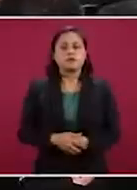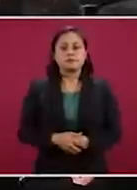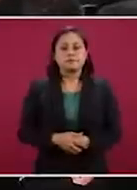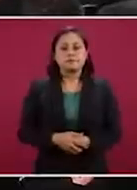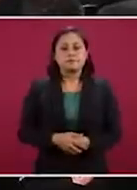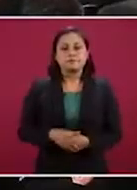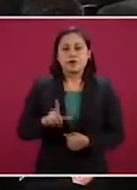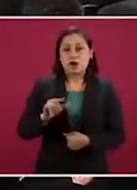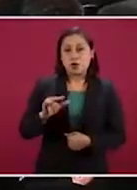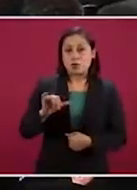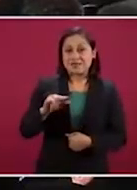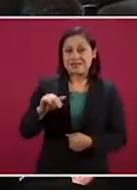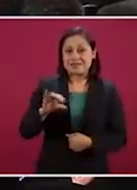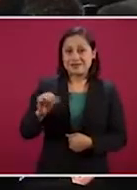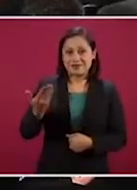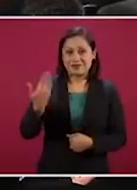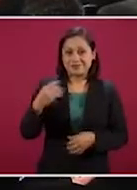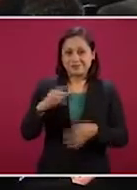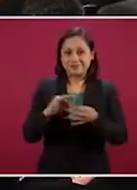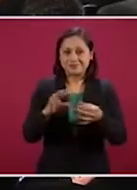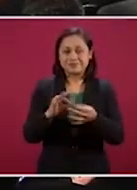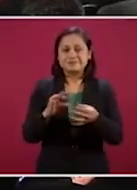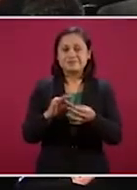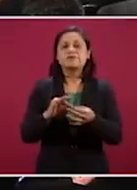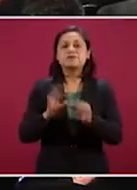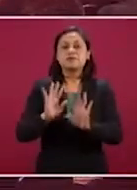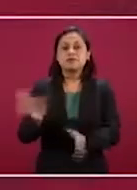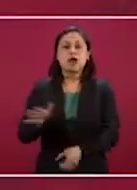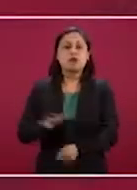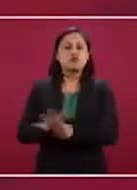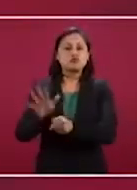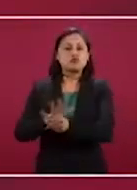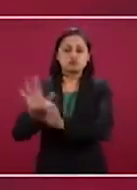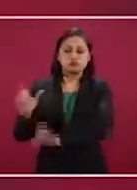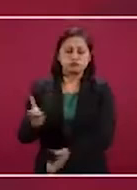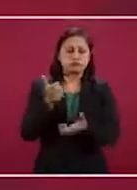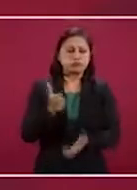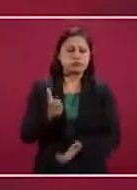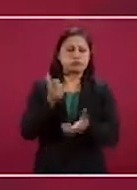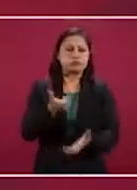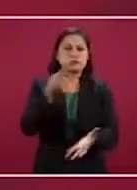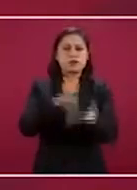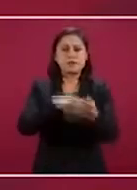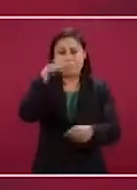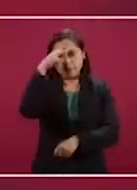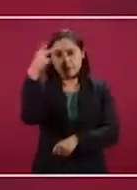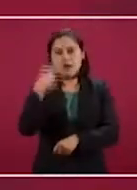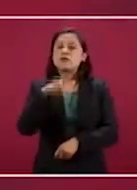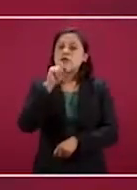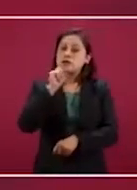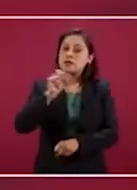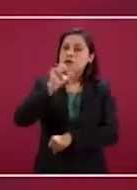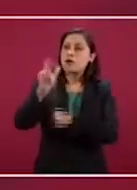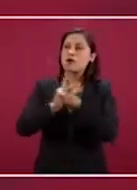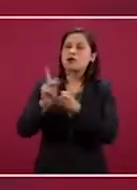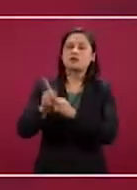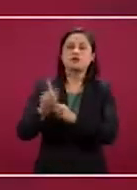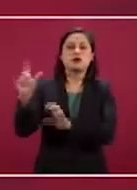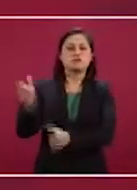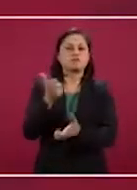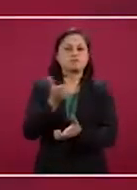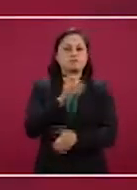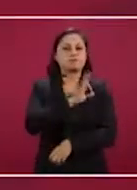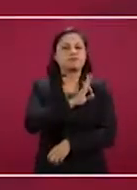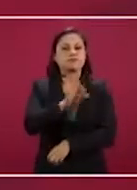Luis Niño, hay disponibilidad de financiamiento para proyectos en el país y en el extranjero. No obstante,